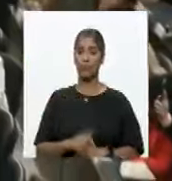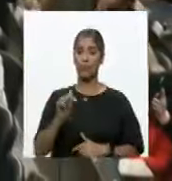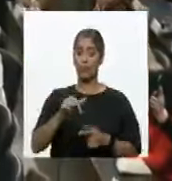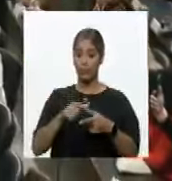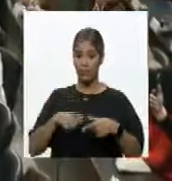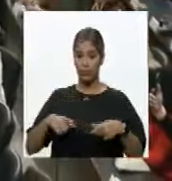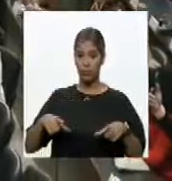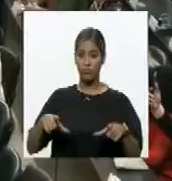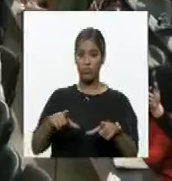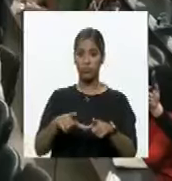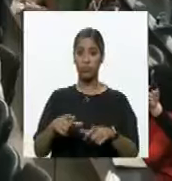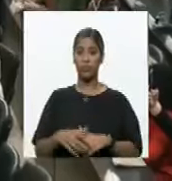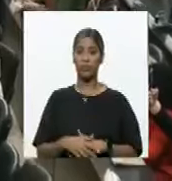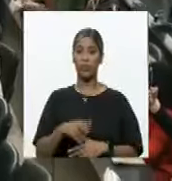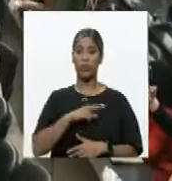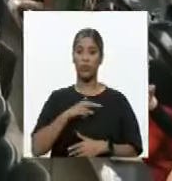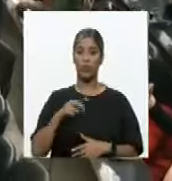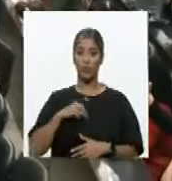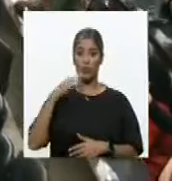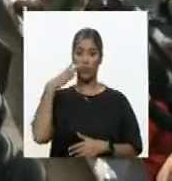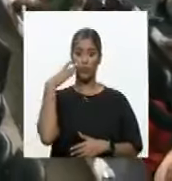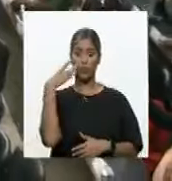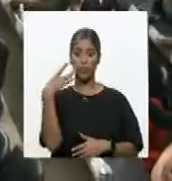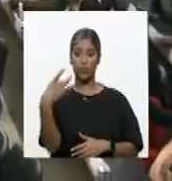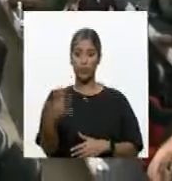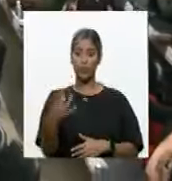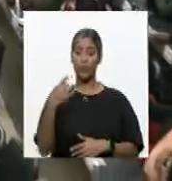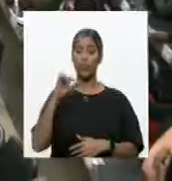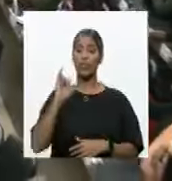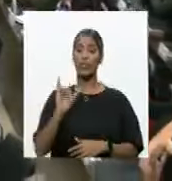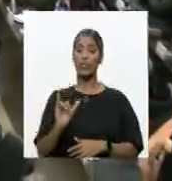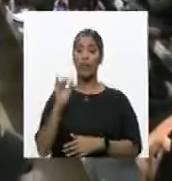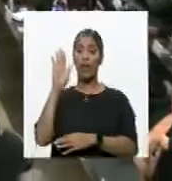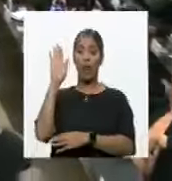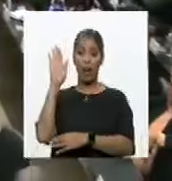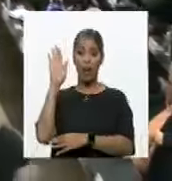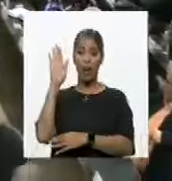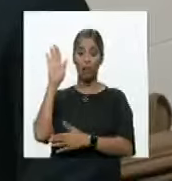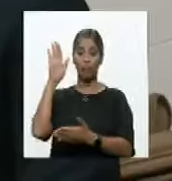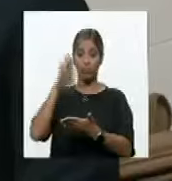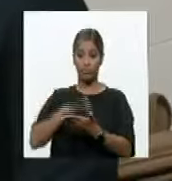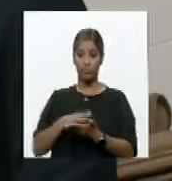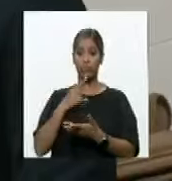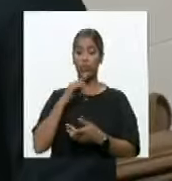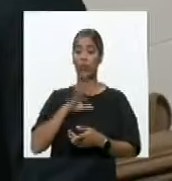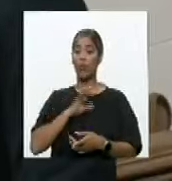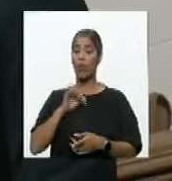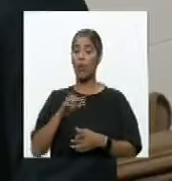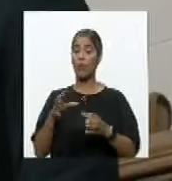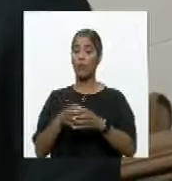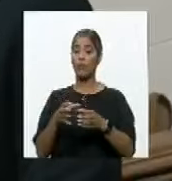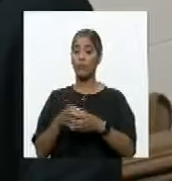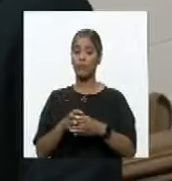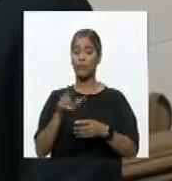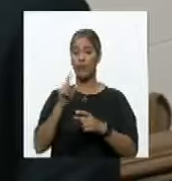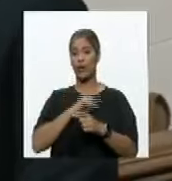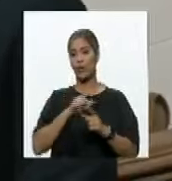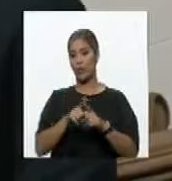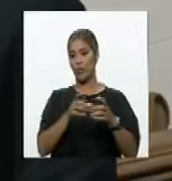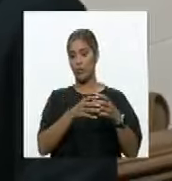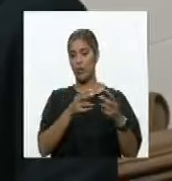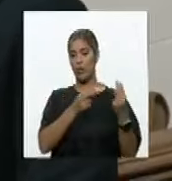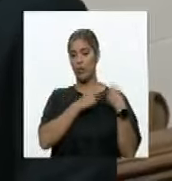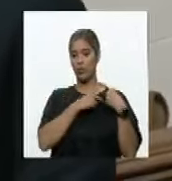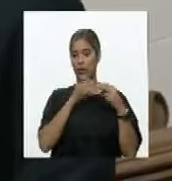En esta sala, en esta plenaria, fuimos seleccionados y juramentados el Comité de Postulaciones del Poder Ciudadano. El